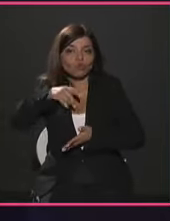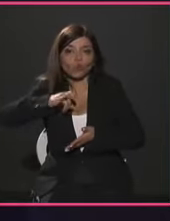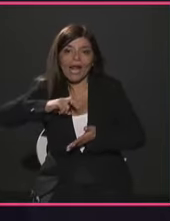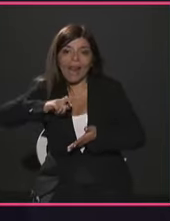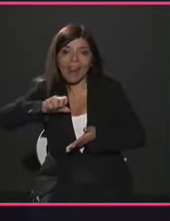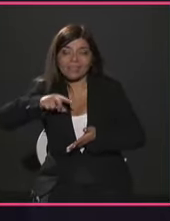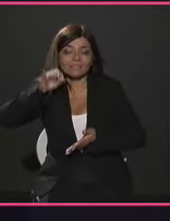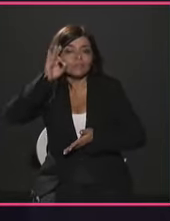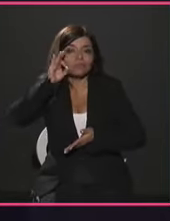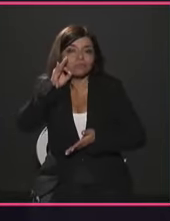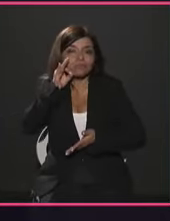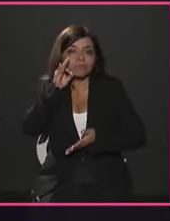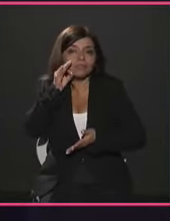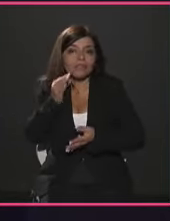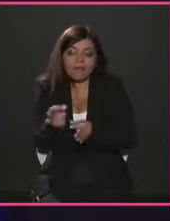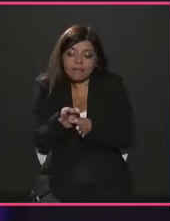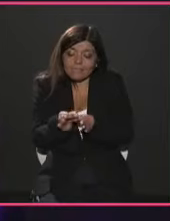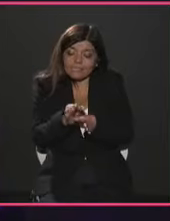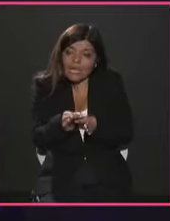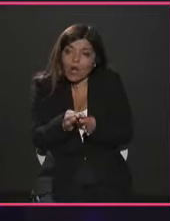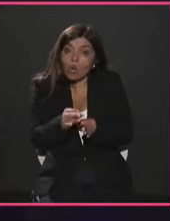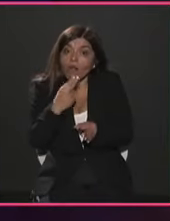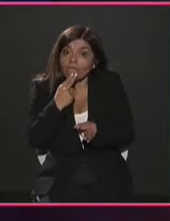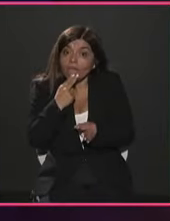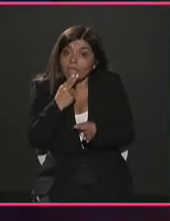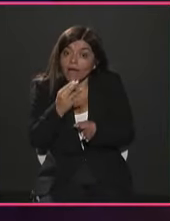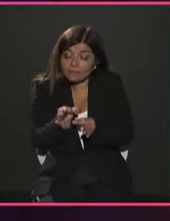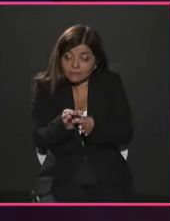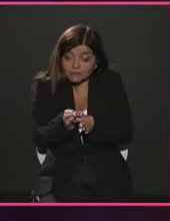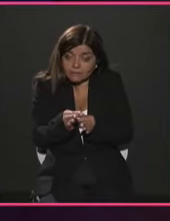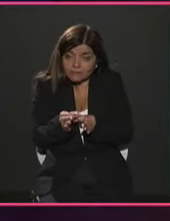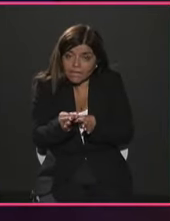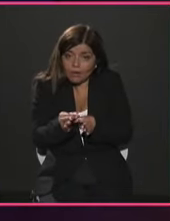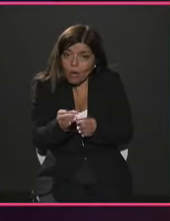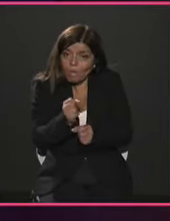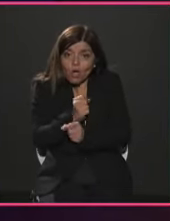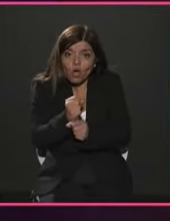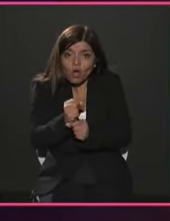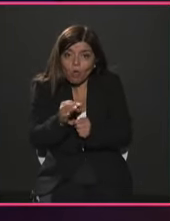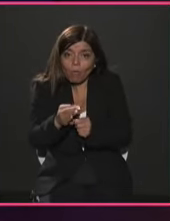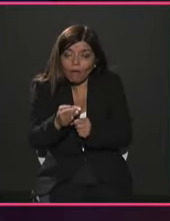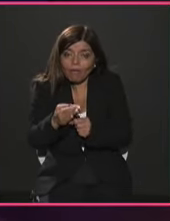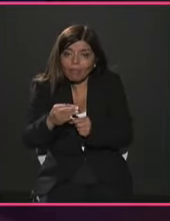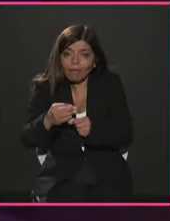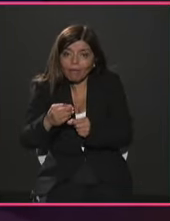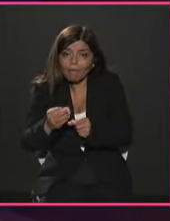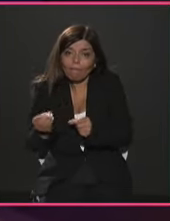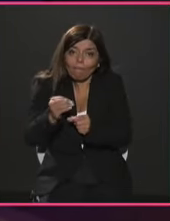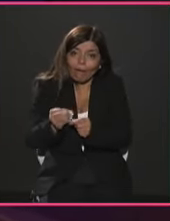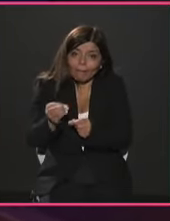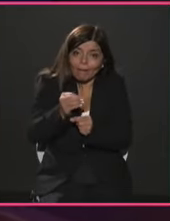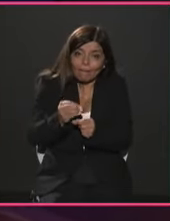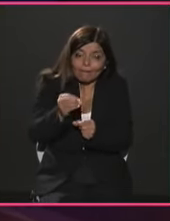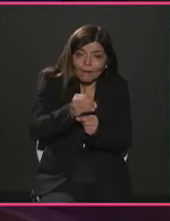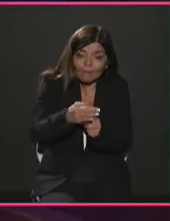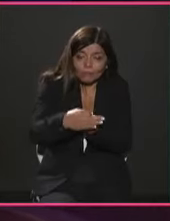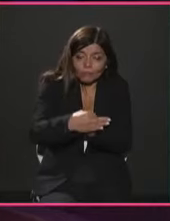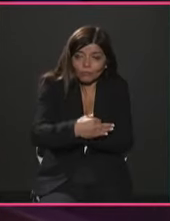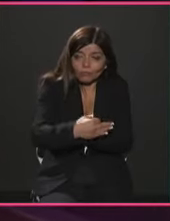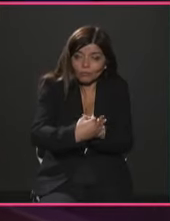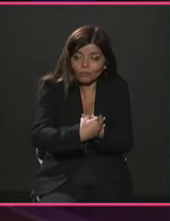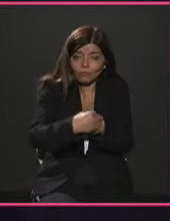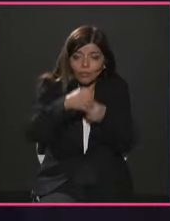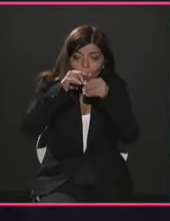parte por células senescentes células vivas que se alimentan pero que no son capaces de reproducirse Y que además secretan compuestos que